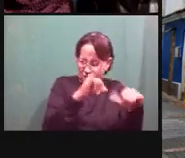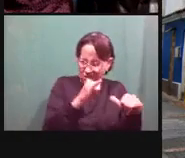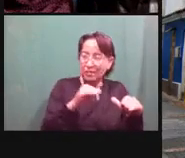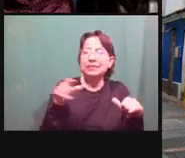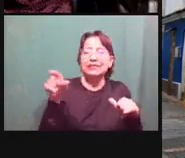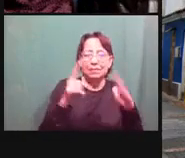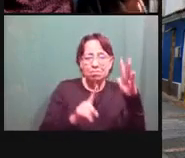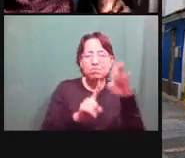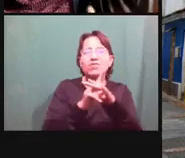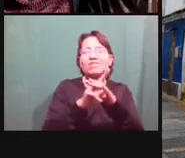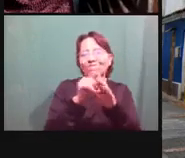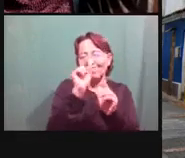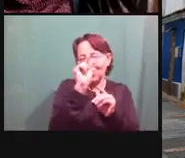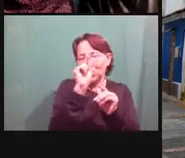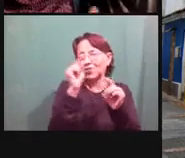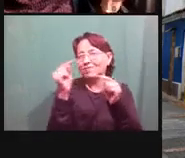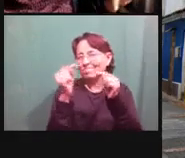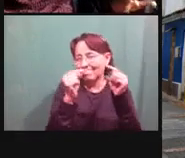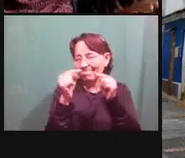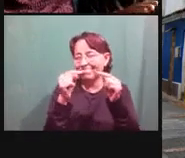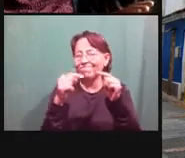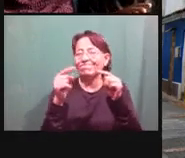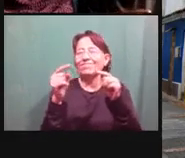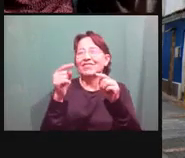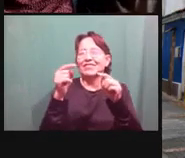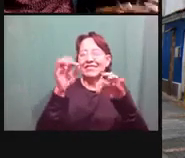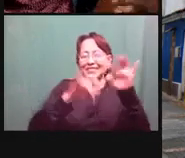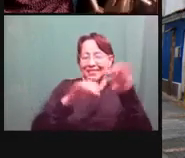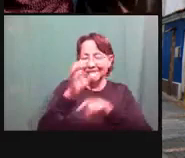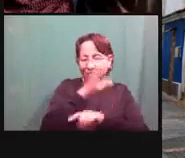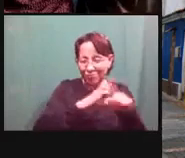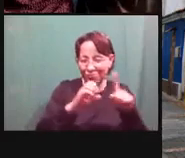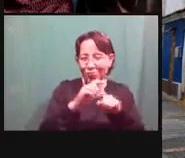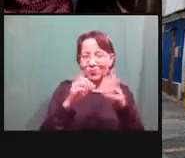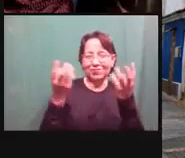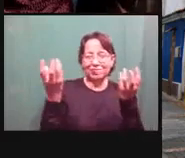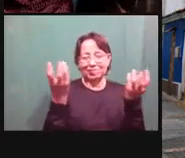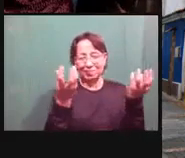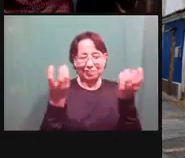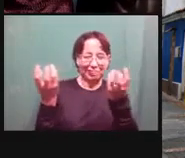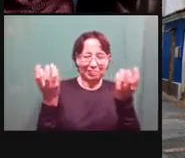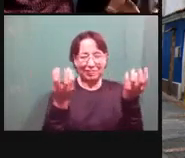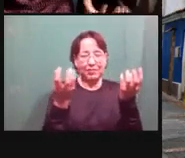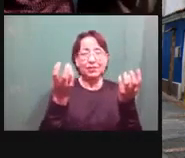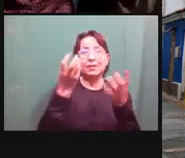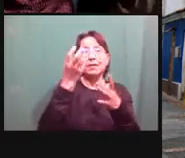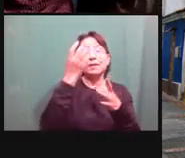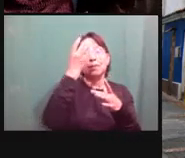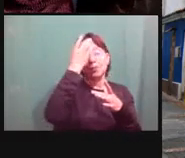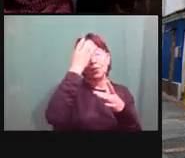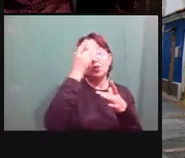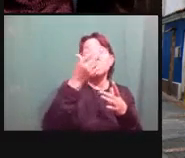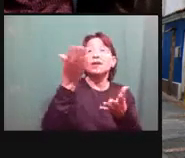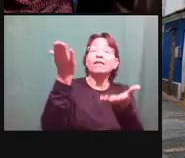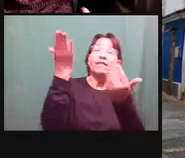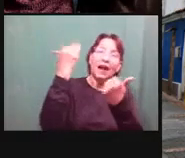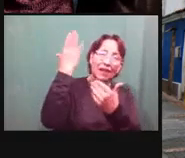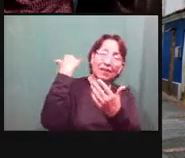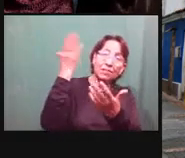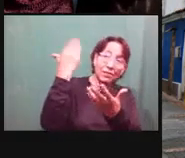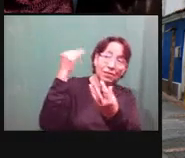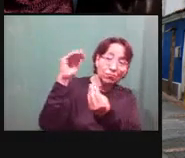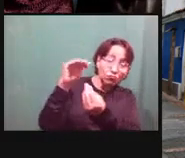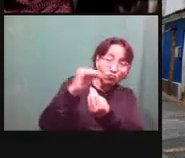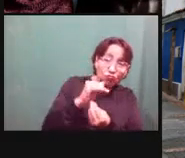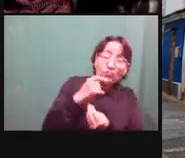que se generó ahí entre la Secretaría de Cultura y el barrio, donde pidieron ayuda a Patrimonio, que viniera Patrimonio a ver si esto sí se